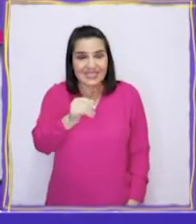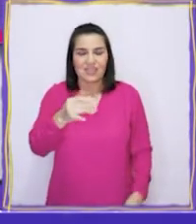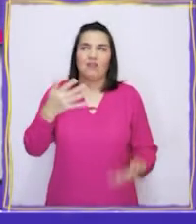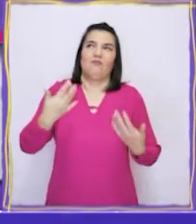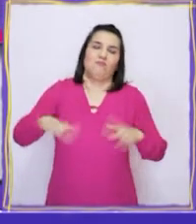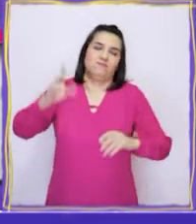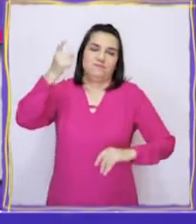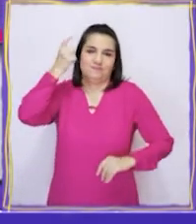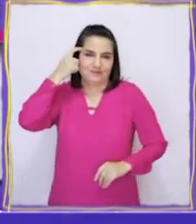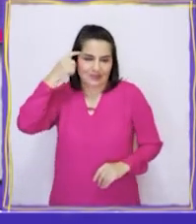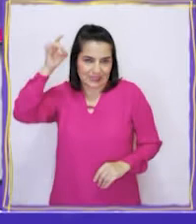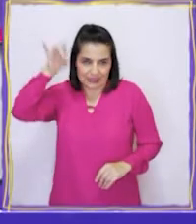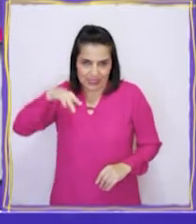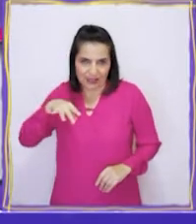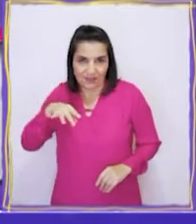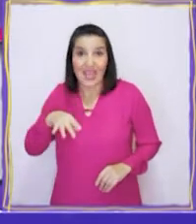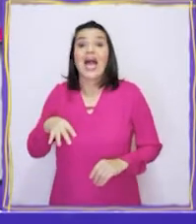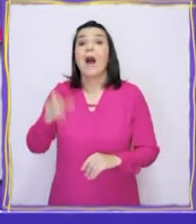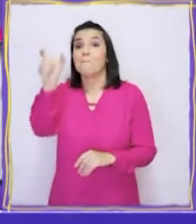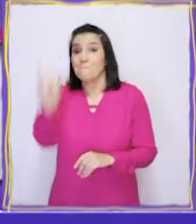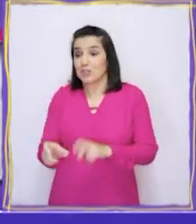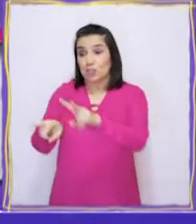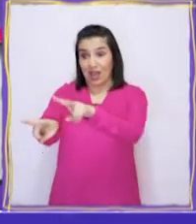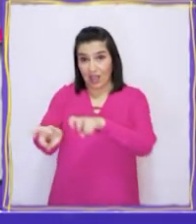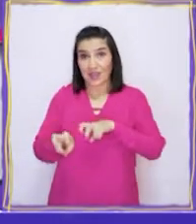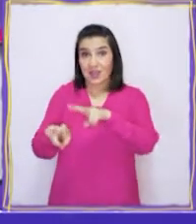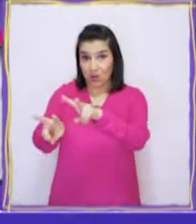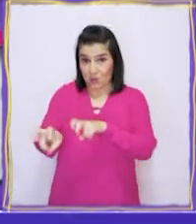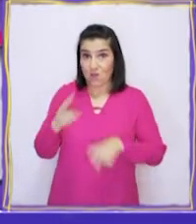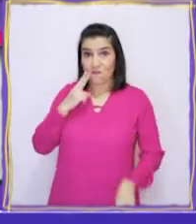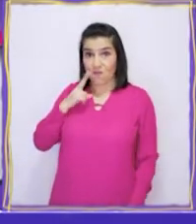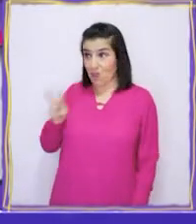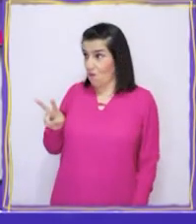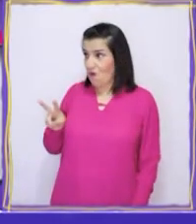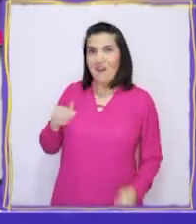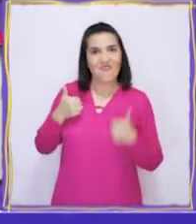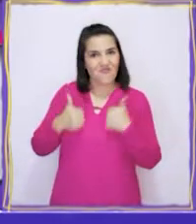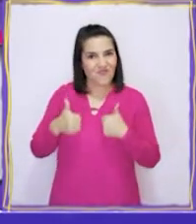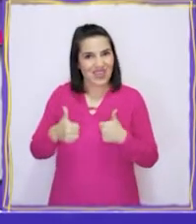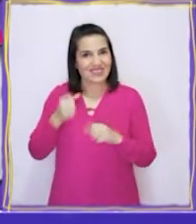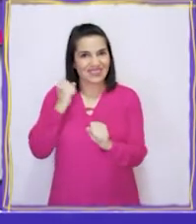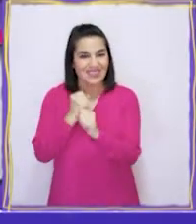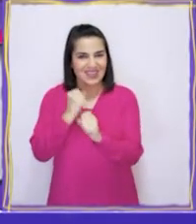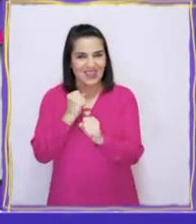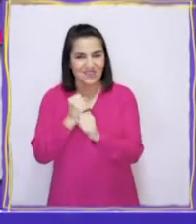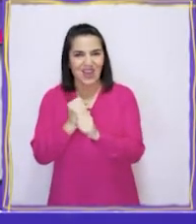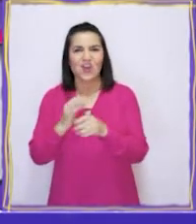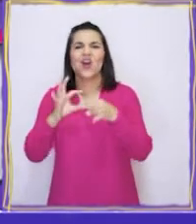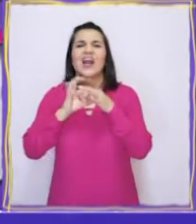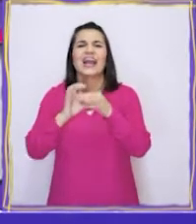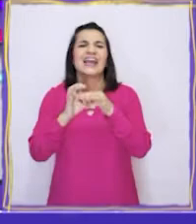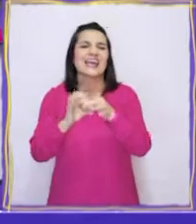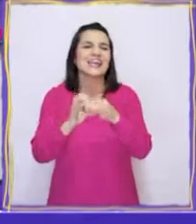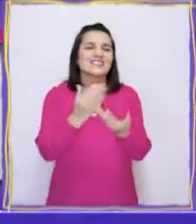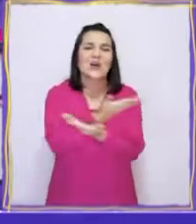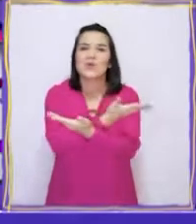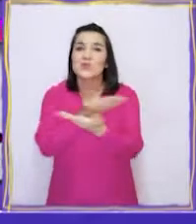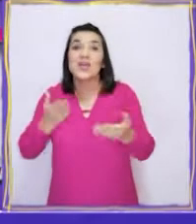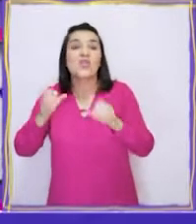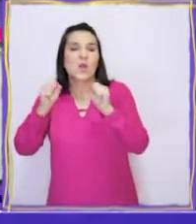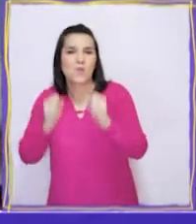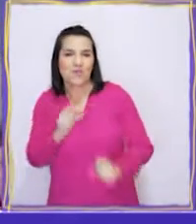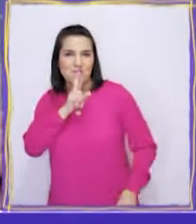¡Claro! ¿Cómo no se me había ocurrido? ¡Un agricultor! ¡Veamos! ¡Buen trabajo! Gracias a